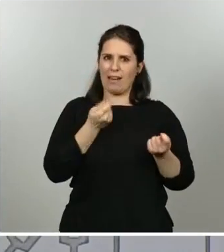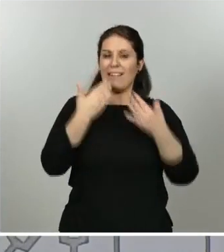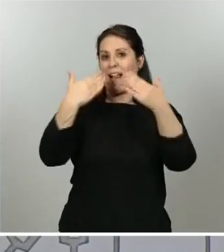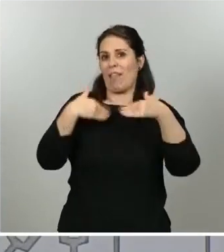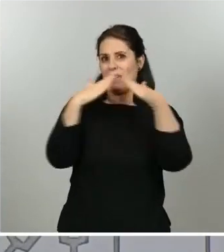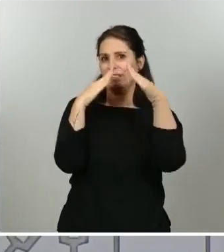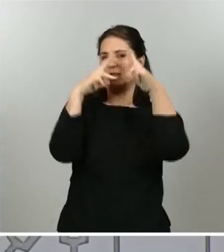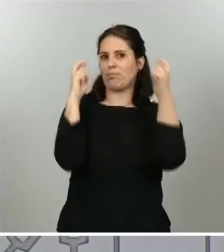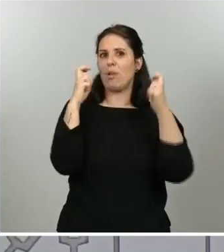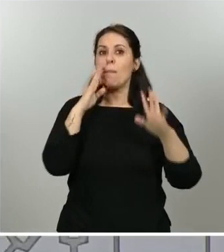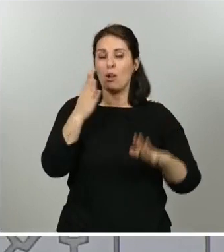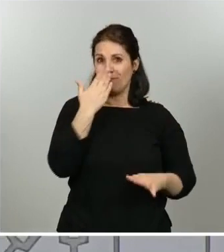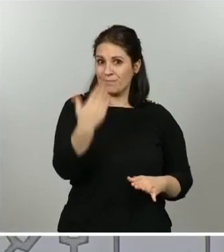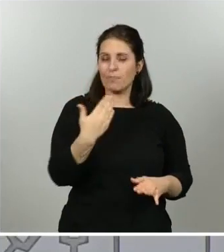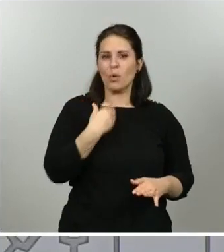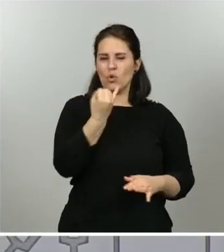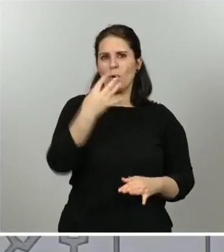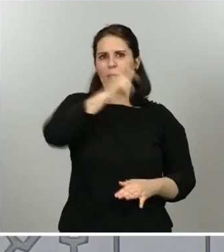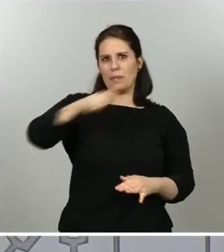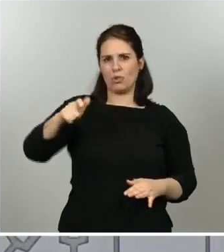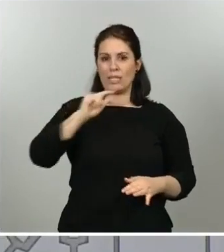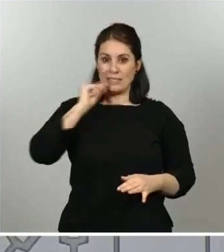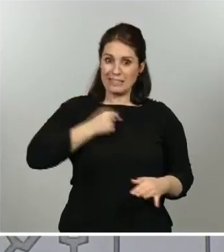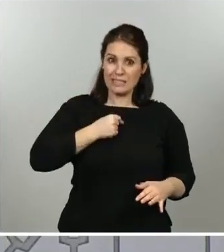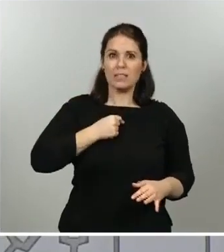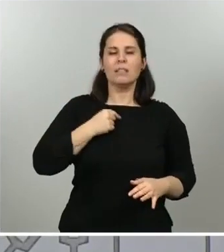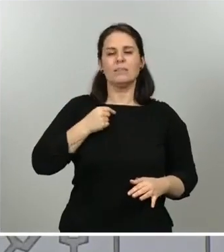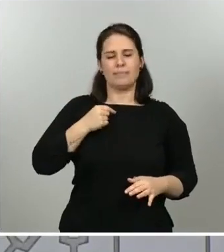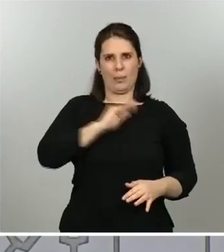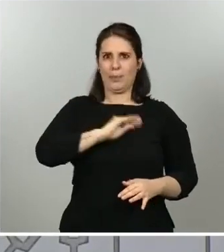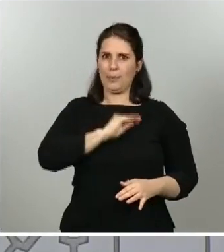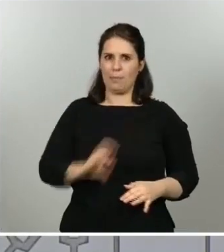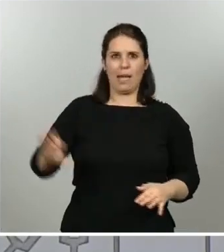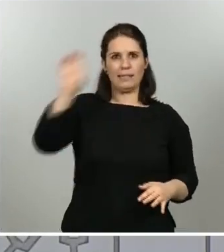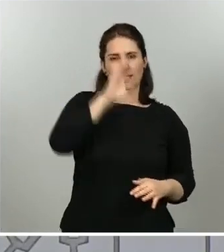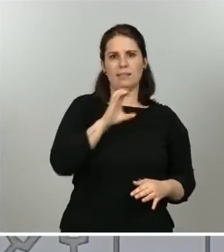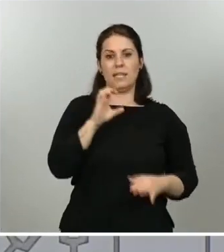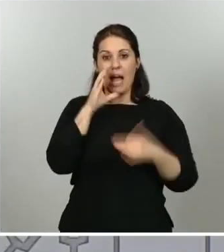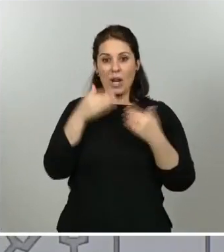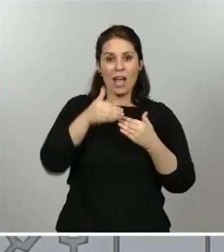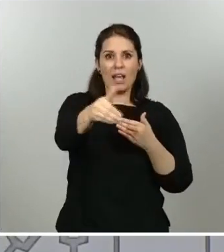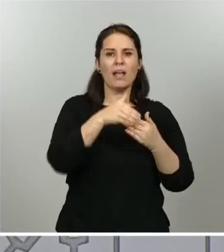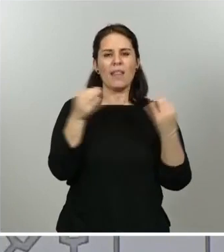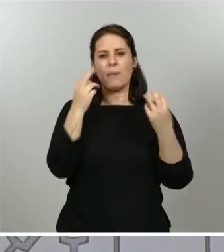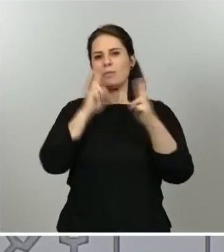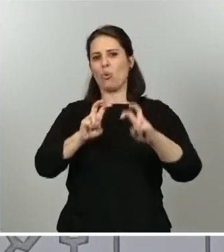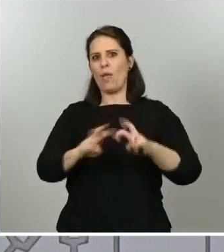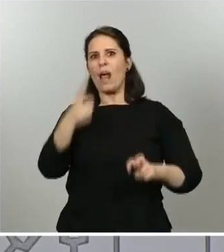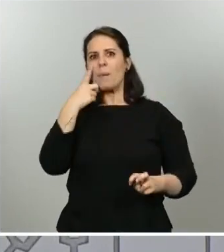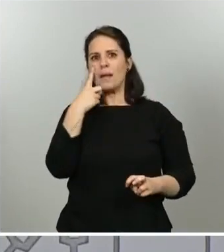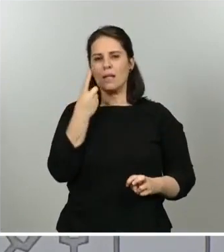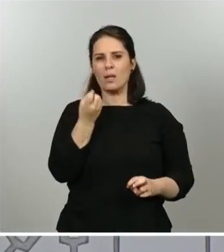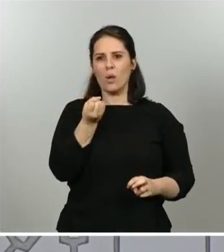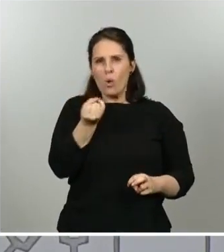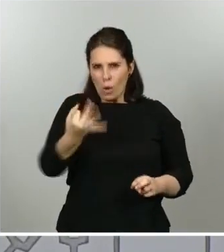de casos es muy importante en todos ellos. Ahora nos va a quedar ir progresivamente estudiando cuántos de ellos han sido realmente graves,